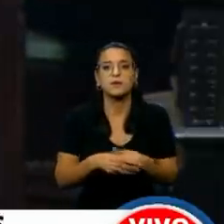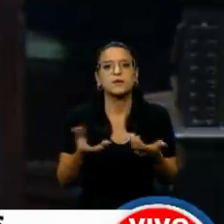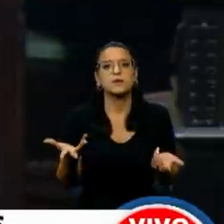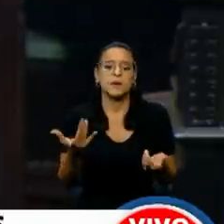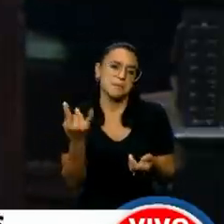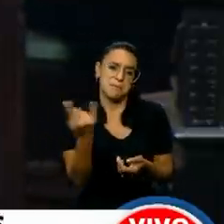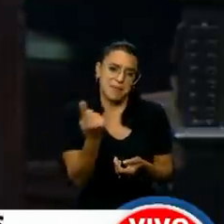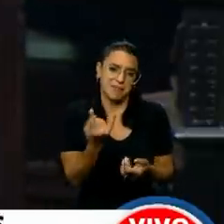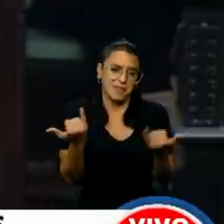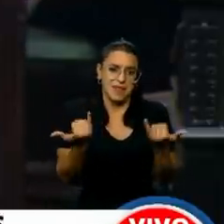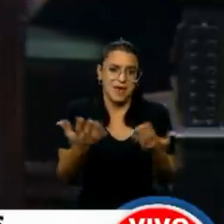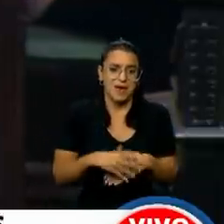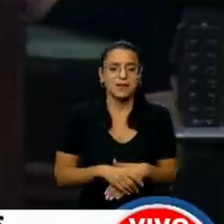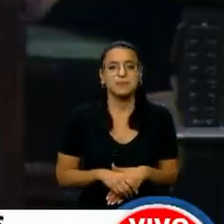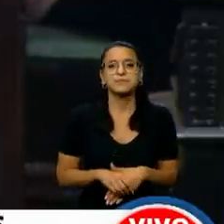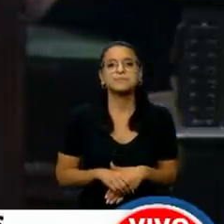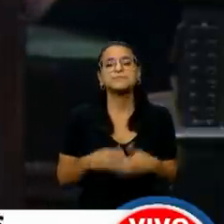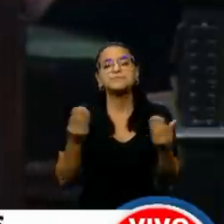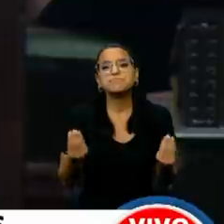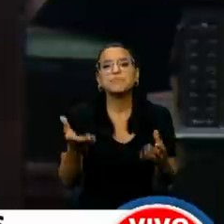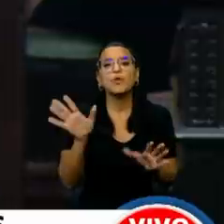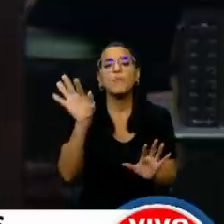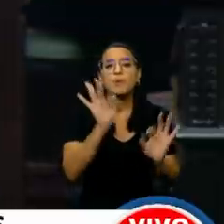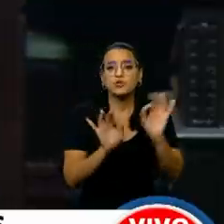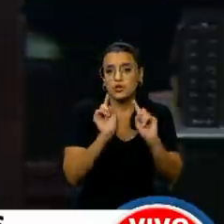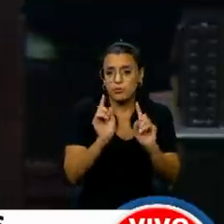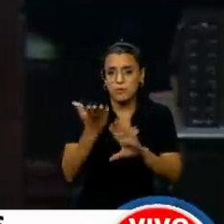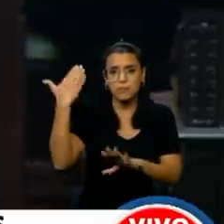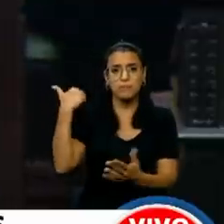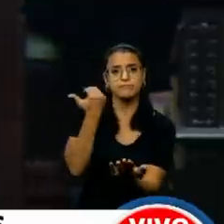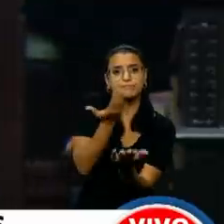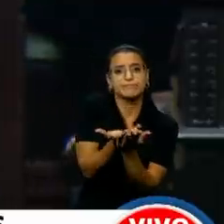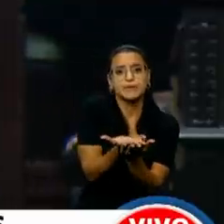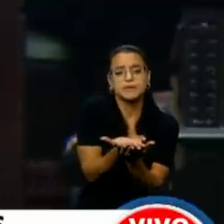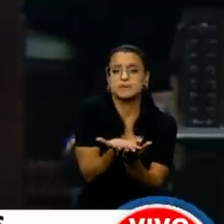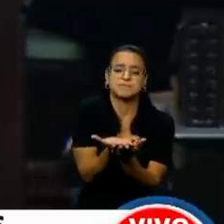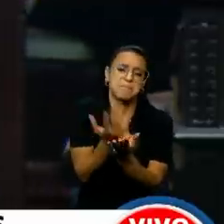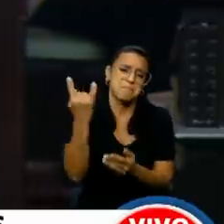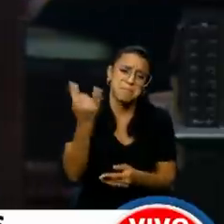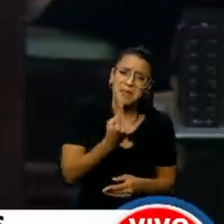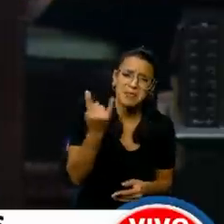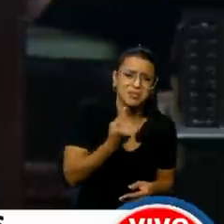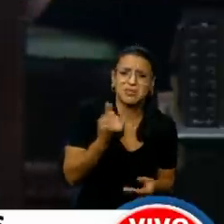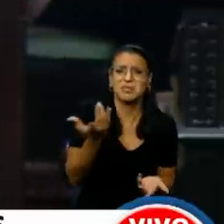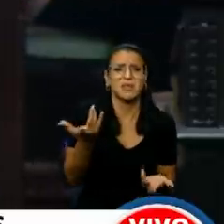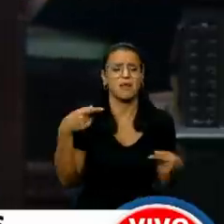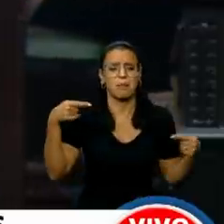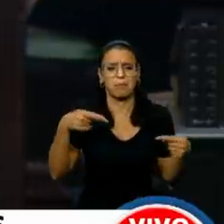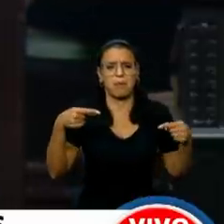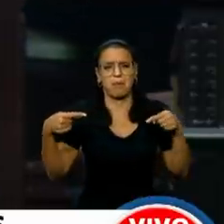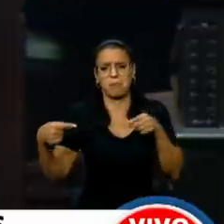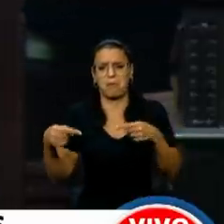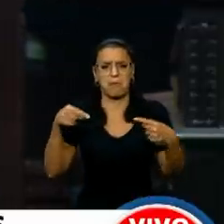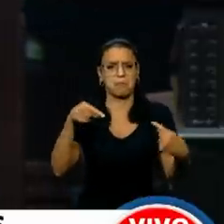una gran mentira que fue el proyecto que presentaron una gran mentira llena de inconsistencias